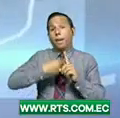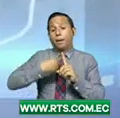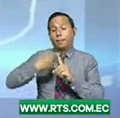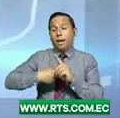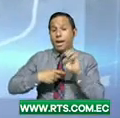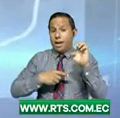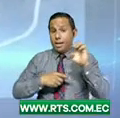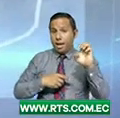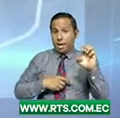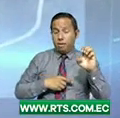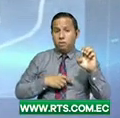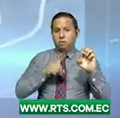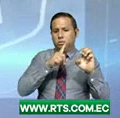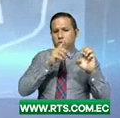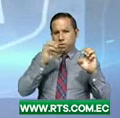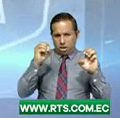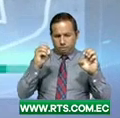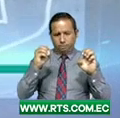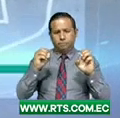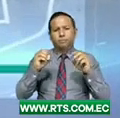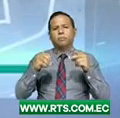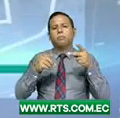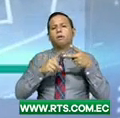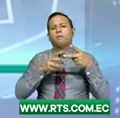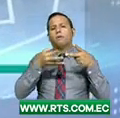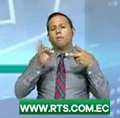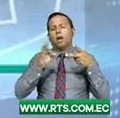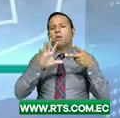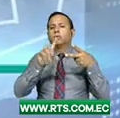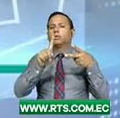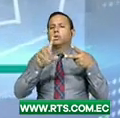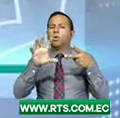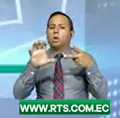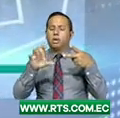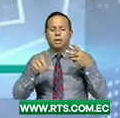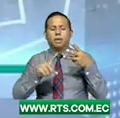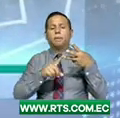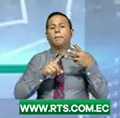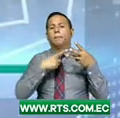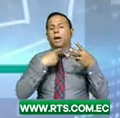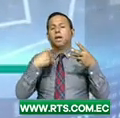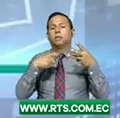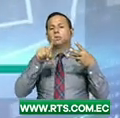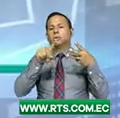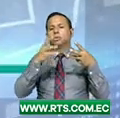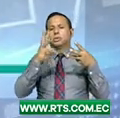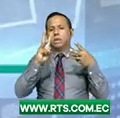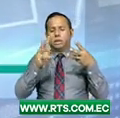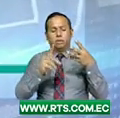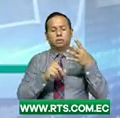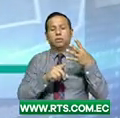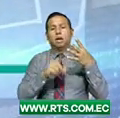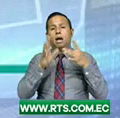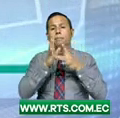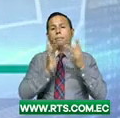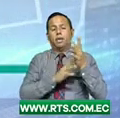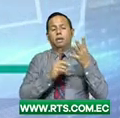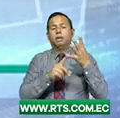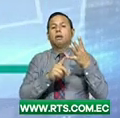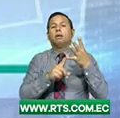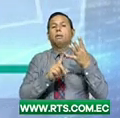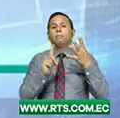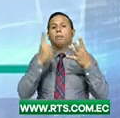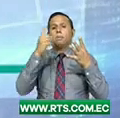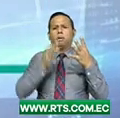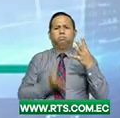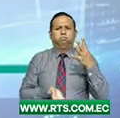se registraron 100 casos, en febrero 115, en marzo fueron 116, en abril se dio el primer